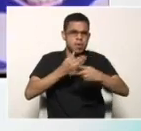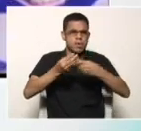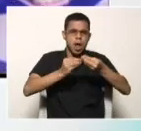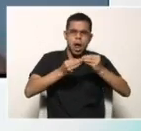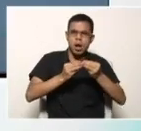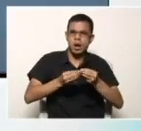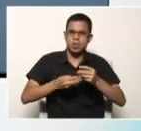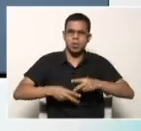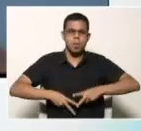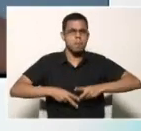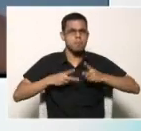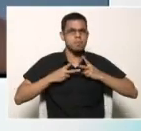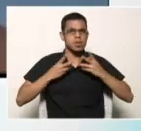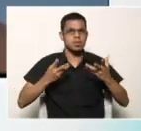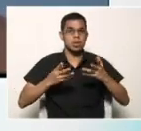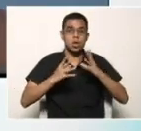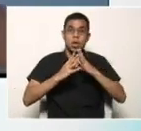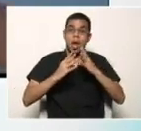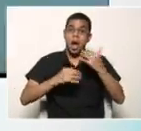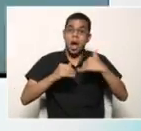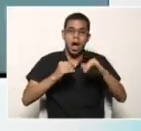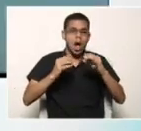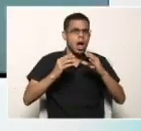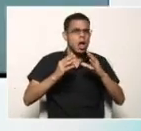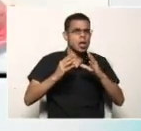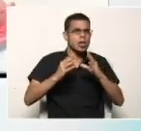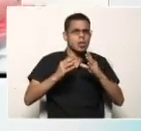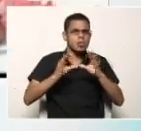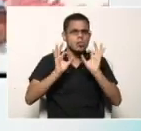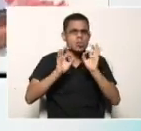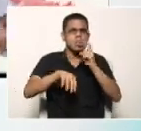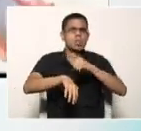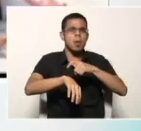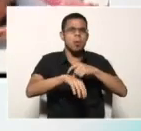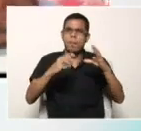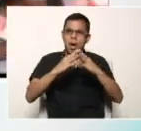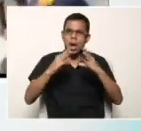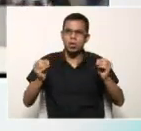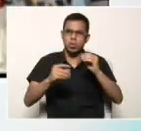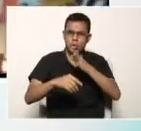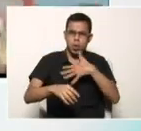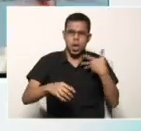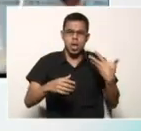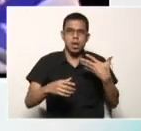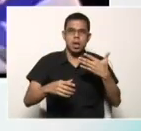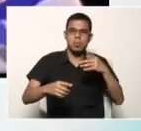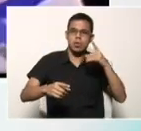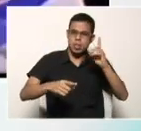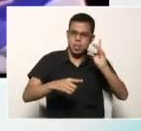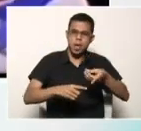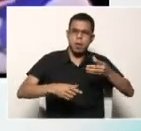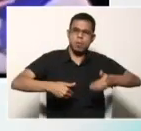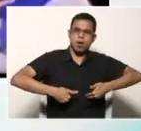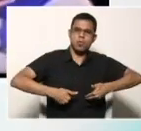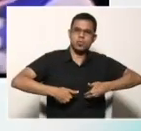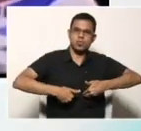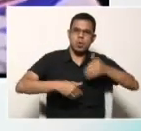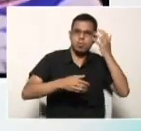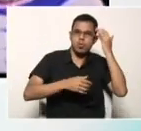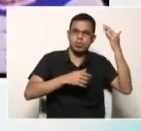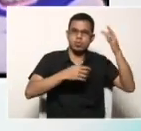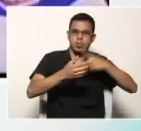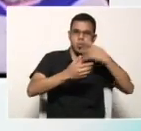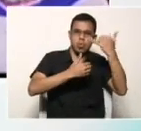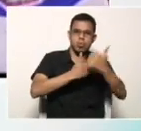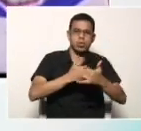con conciencia. Todo tiene su momento y este es el momento en que debemos salir adelante, luchar por nuestros sueños. Sé fiel a tu proyecto de vida